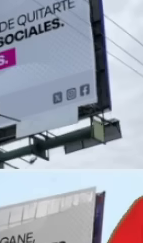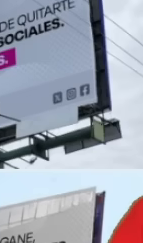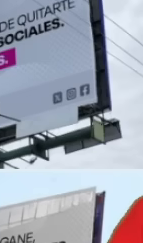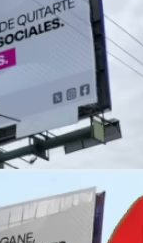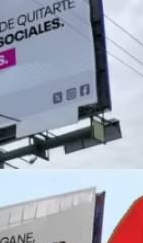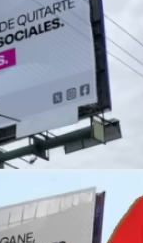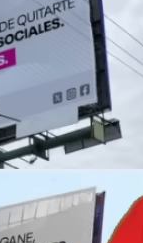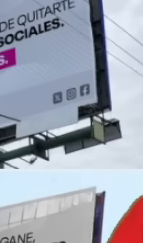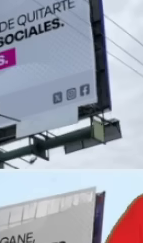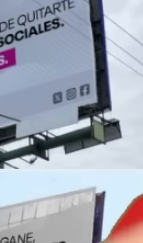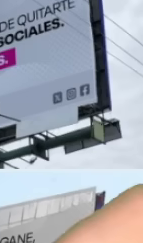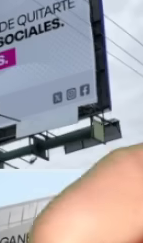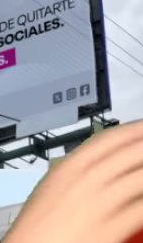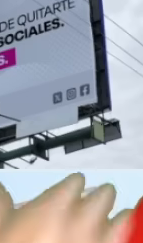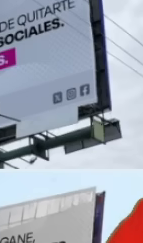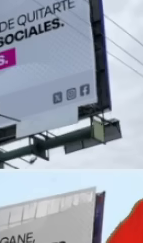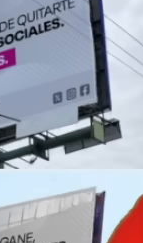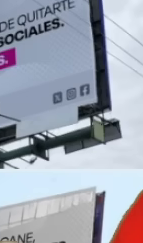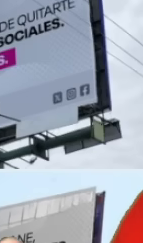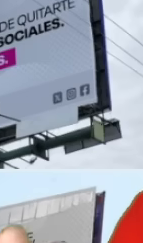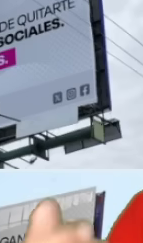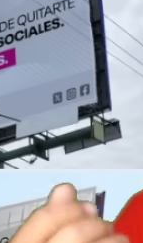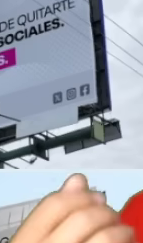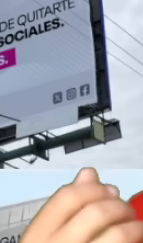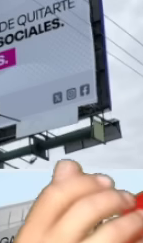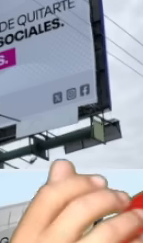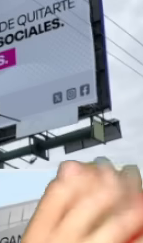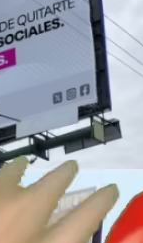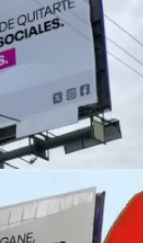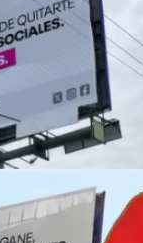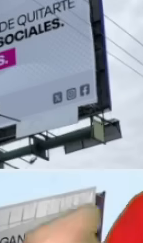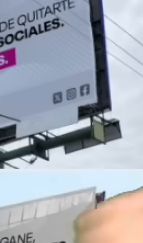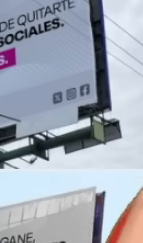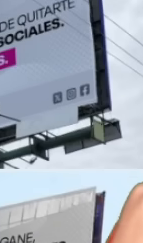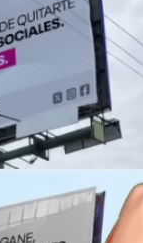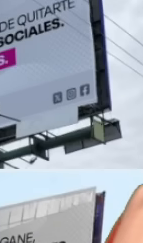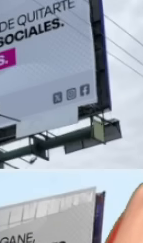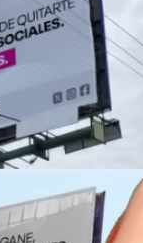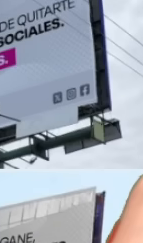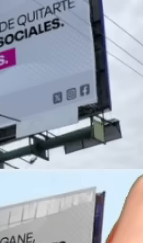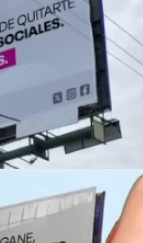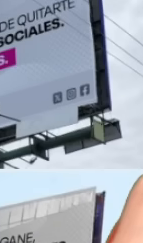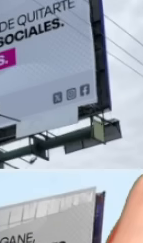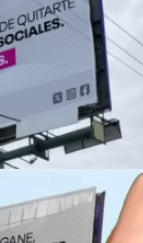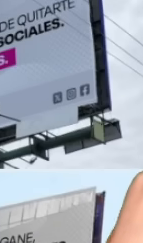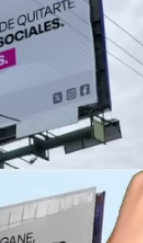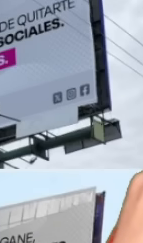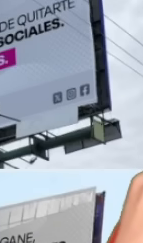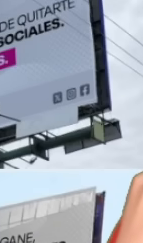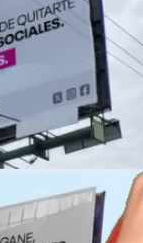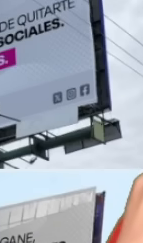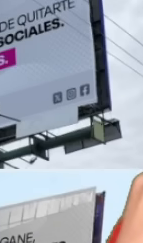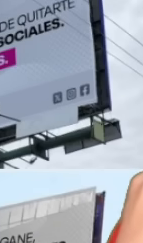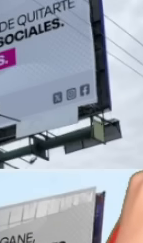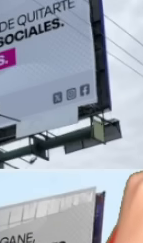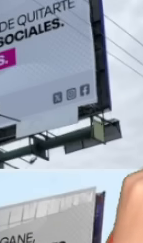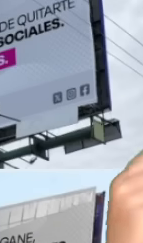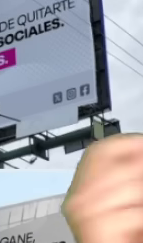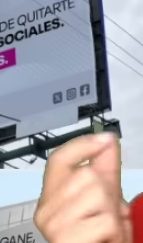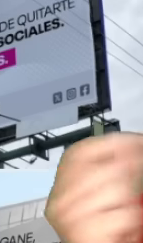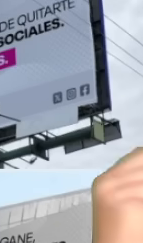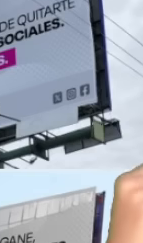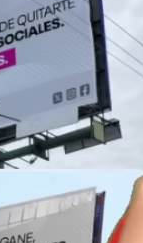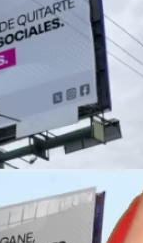sociales lo he dicho abiertamente los panistas son los que han votado en contra de los progamas sociales sí pero